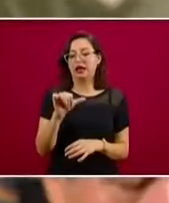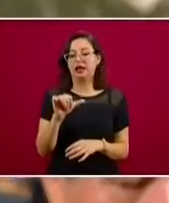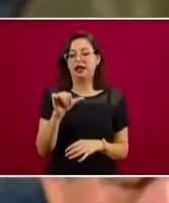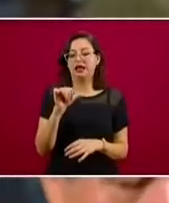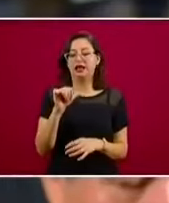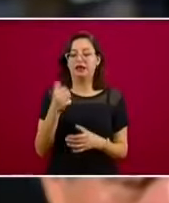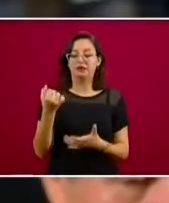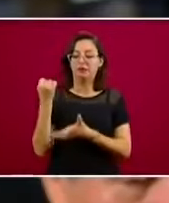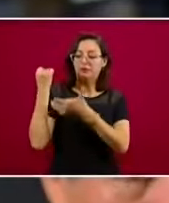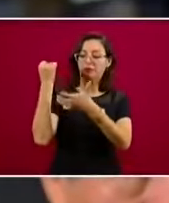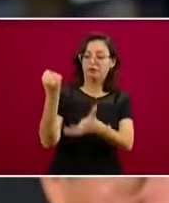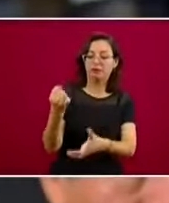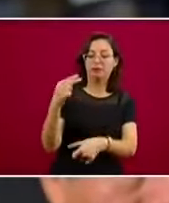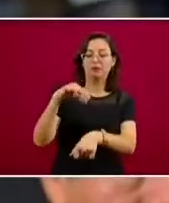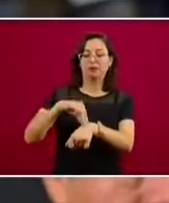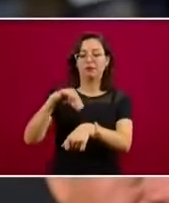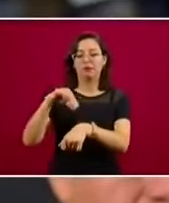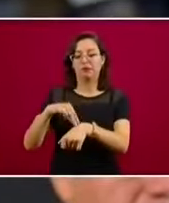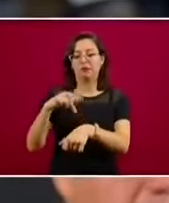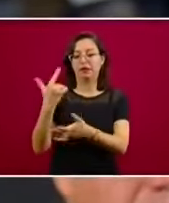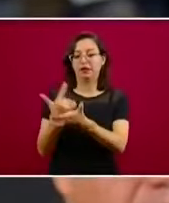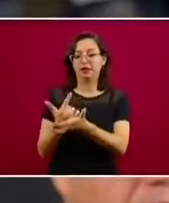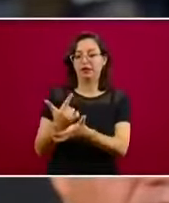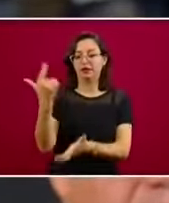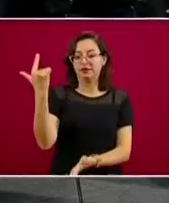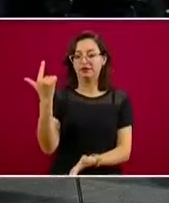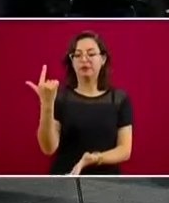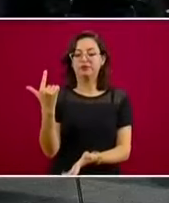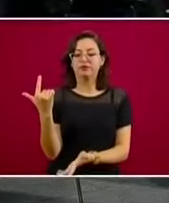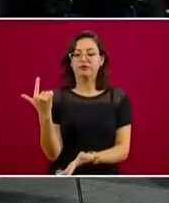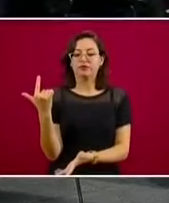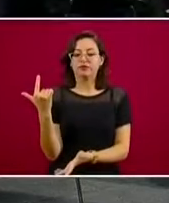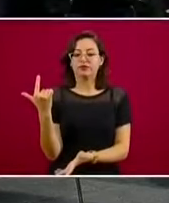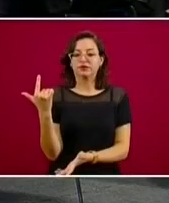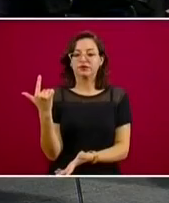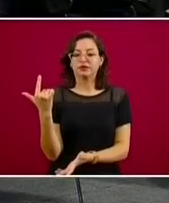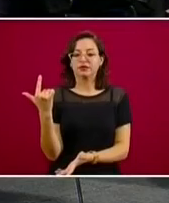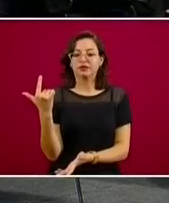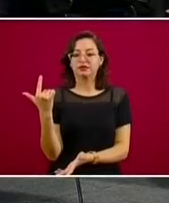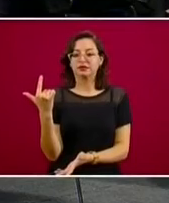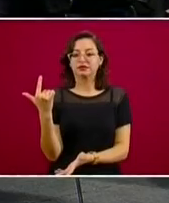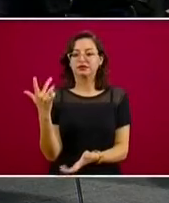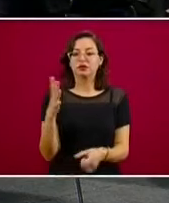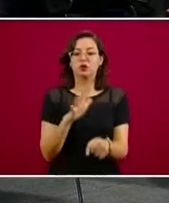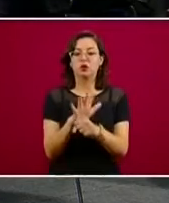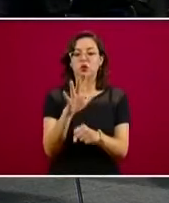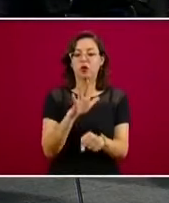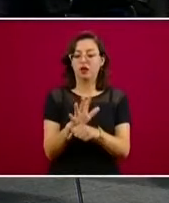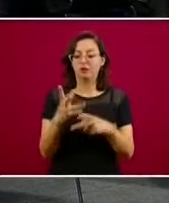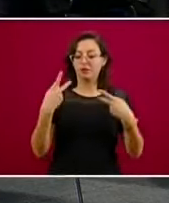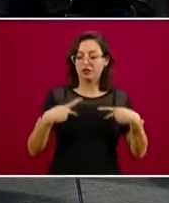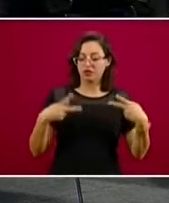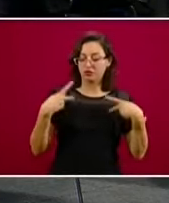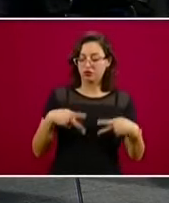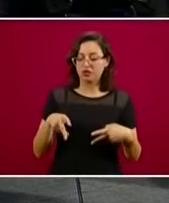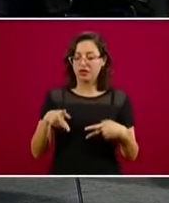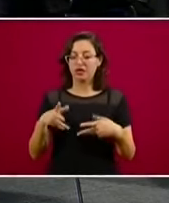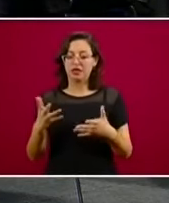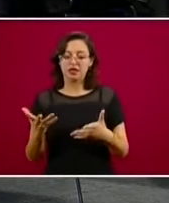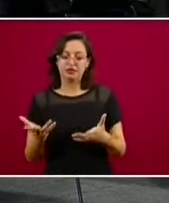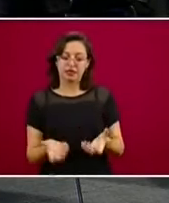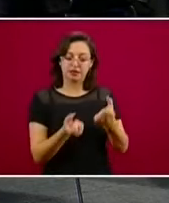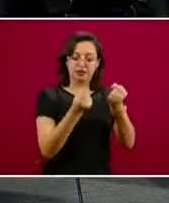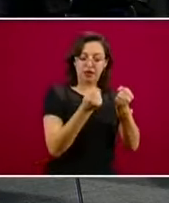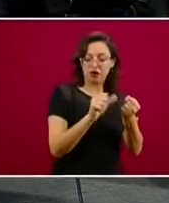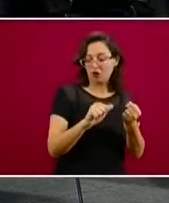de medicina crítica, en donde se definen a qué pacientes se deberá de saldar, acusan